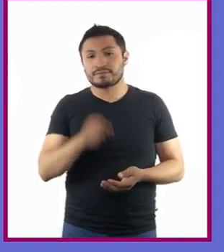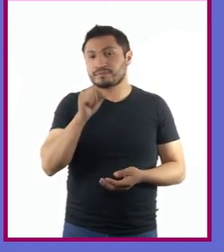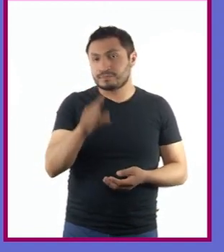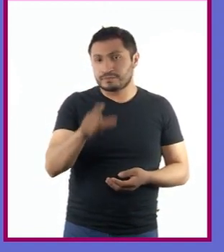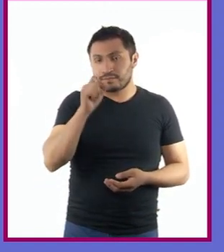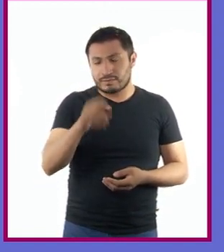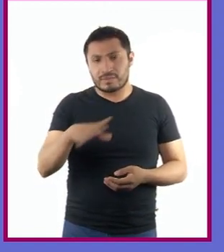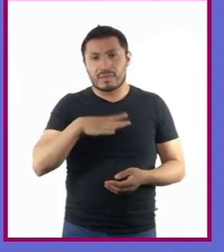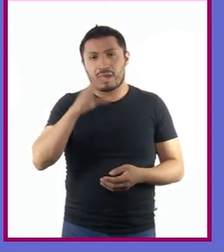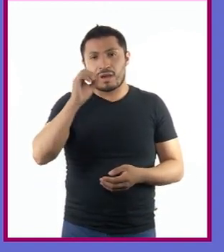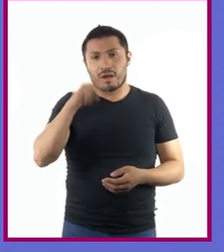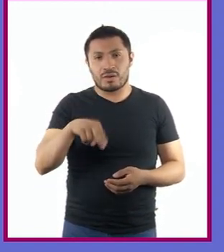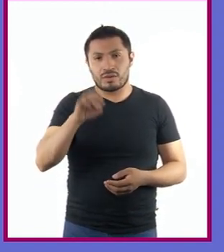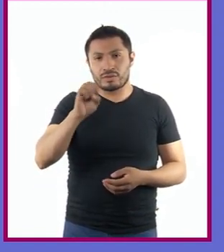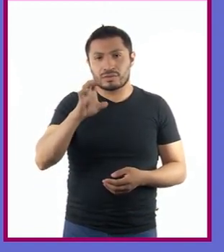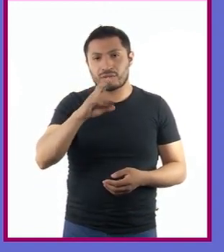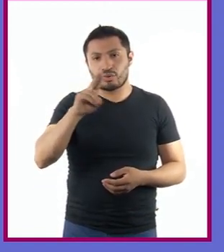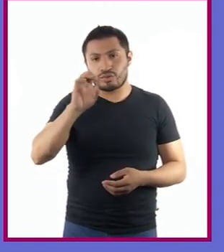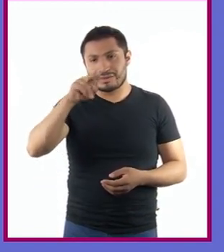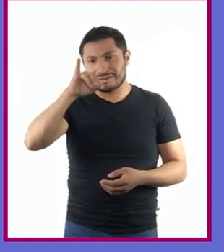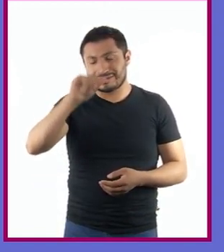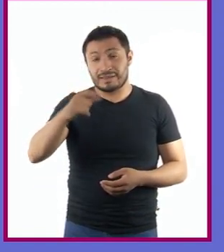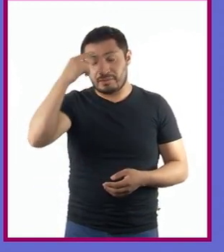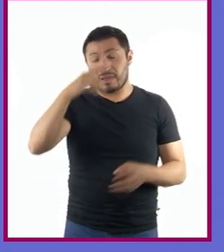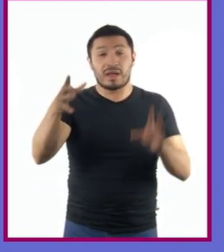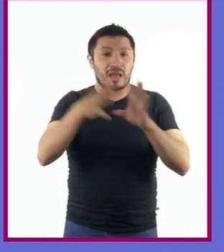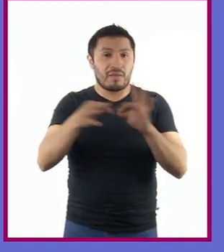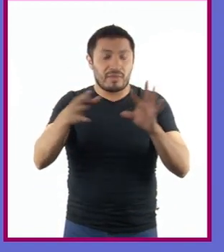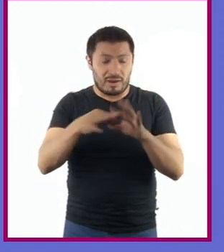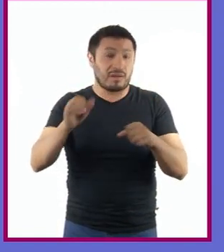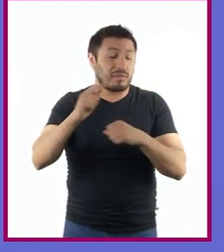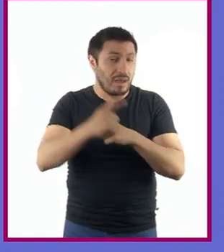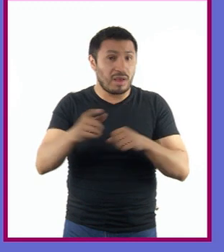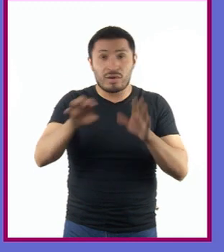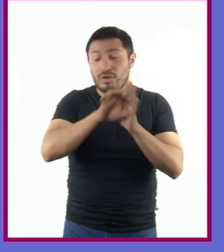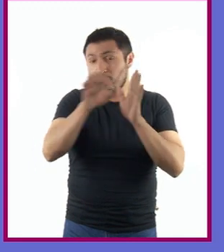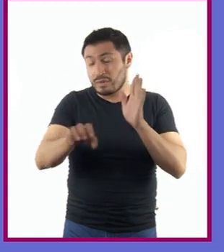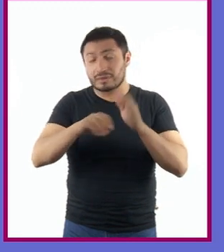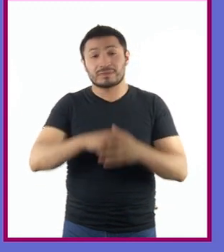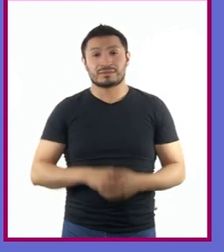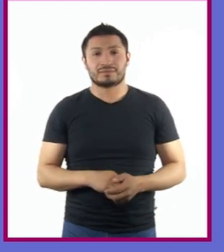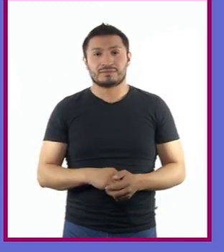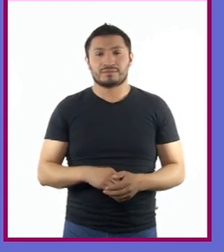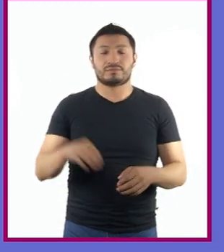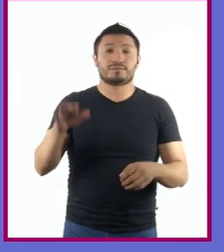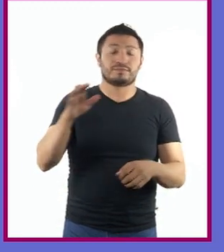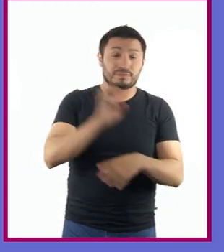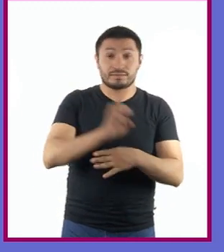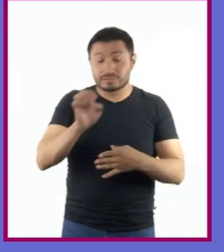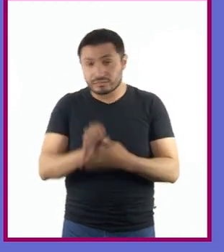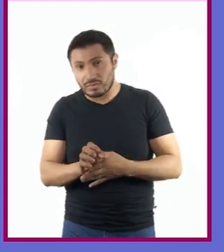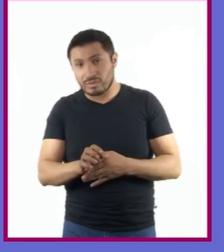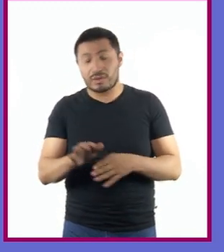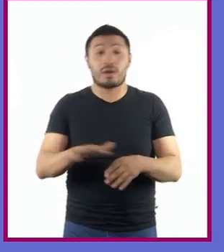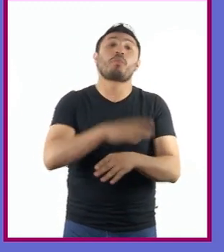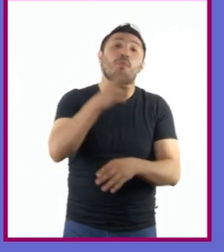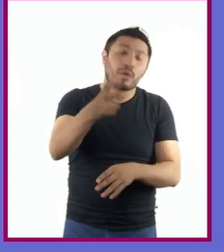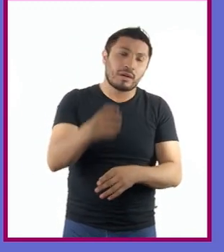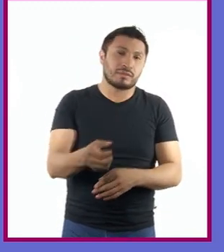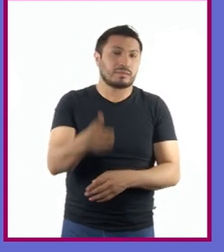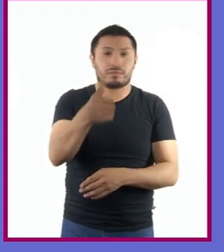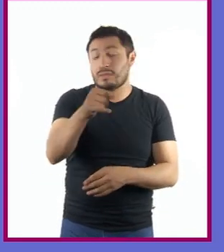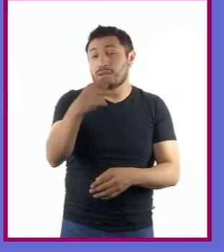de consecuencia, utilizados para mencionar la consecuencia derivada de la causa. Por ejemplo, por lo tanto, en consecuencia,